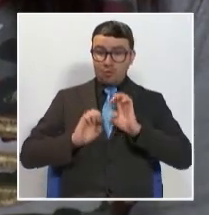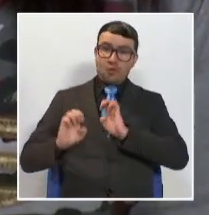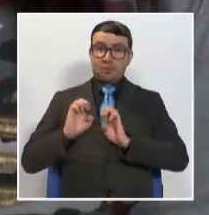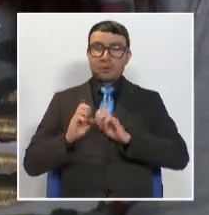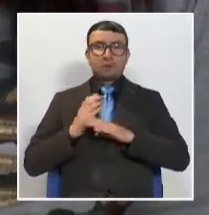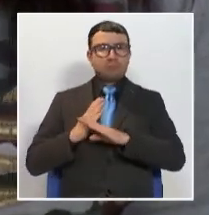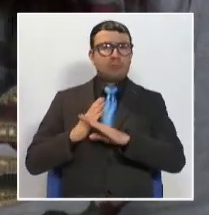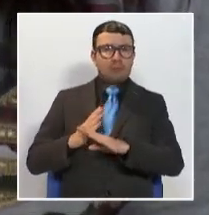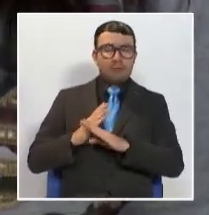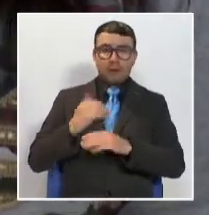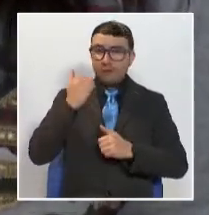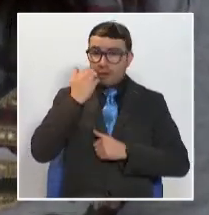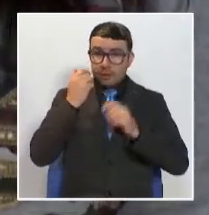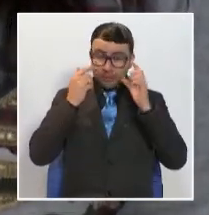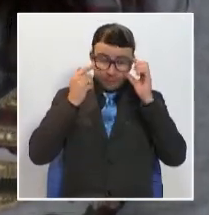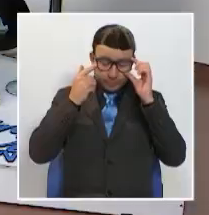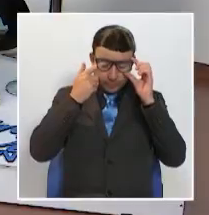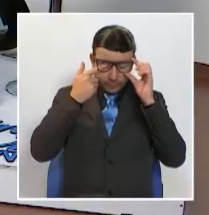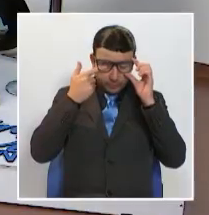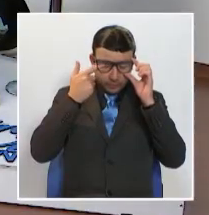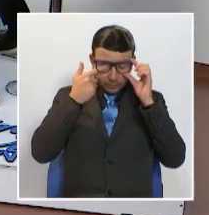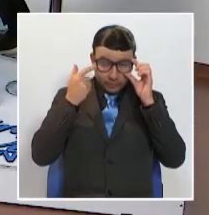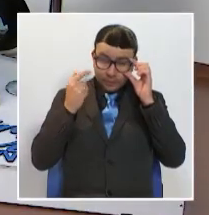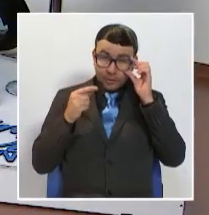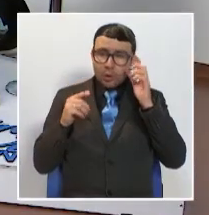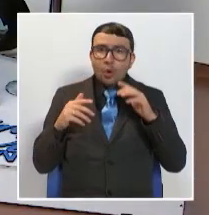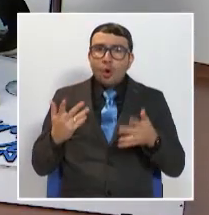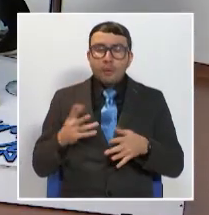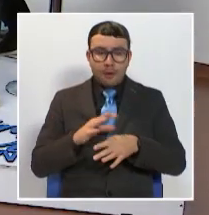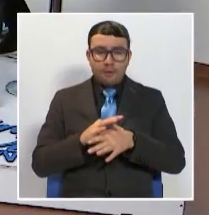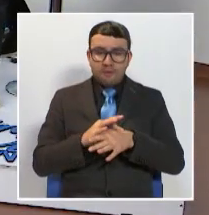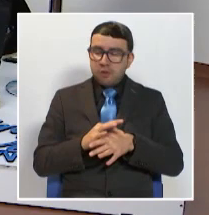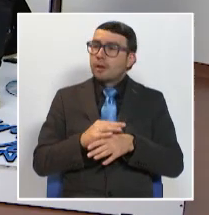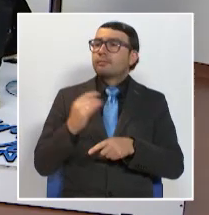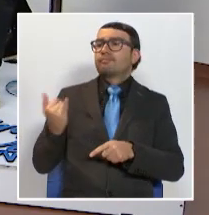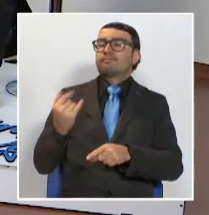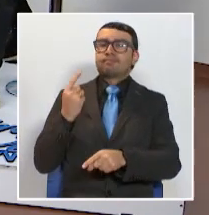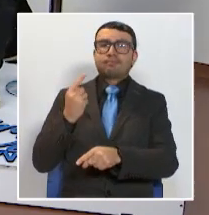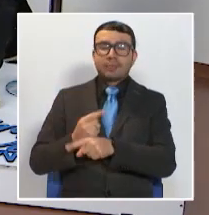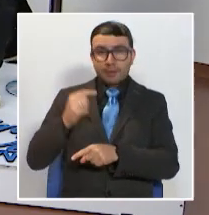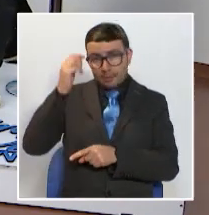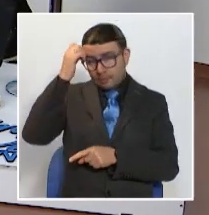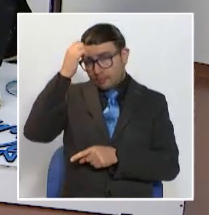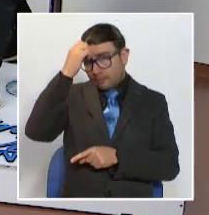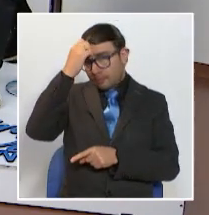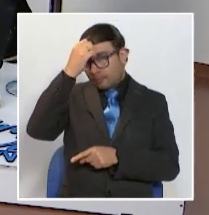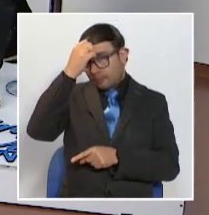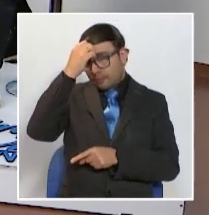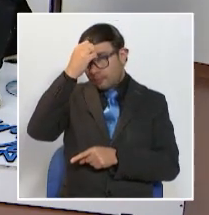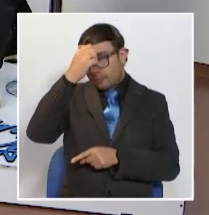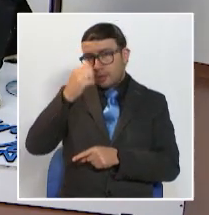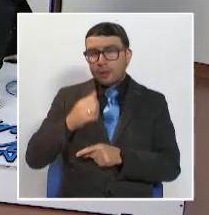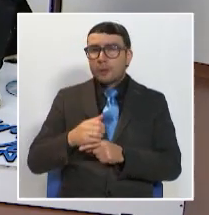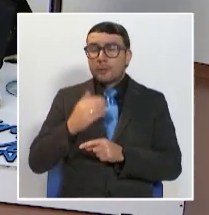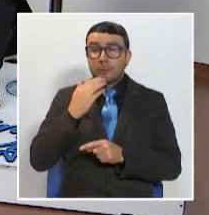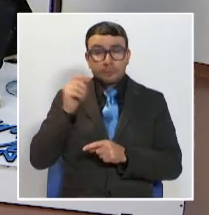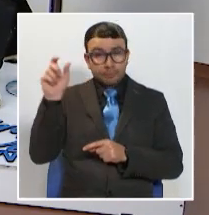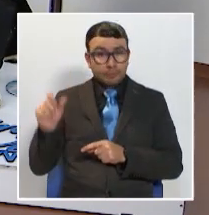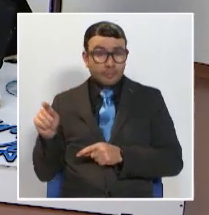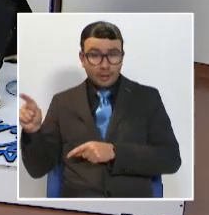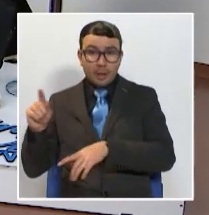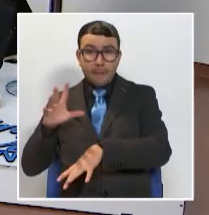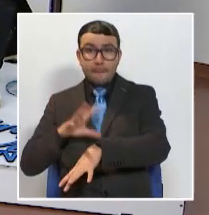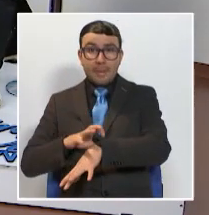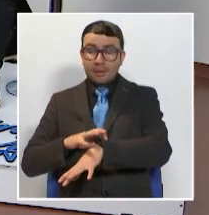a esta enfermedad y la manifestó dermatológicamente así. Pues acá, como tenemos el dermatólogo